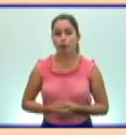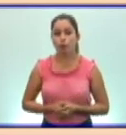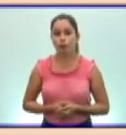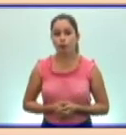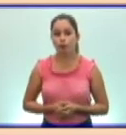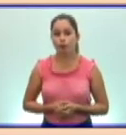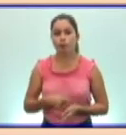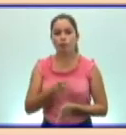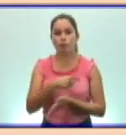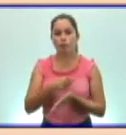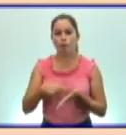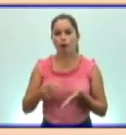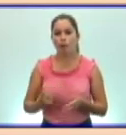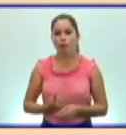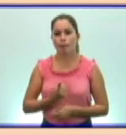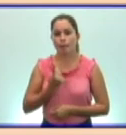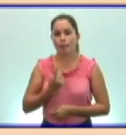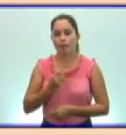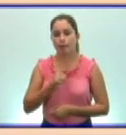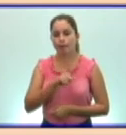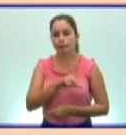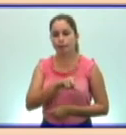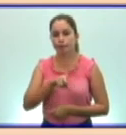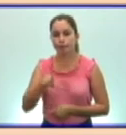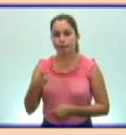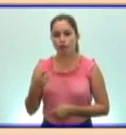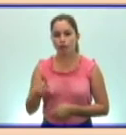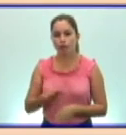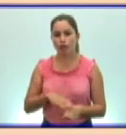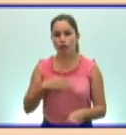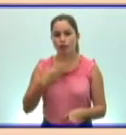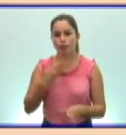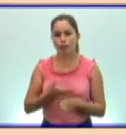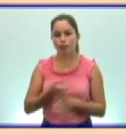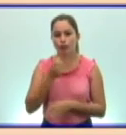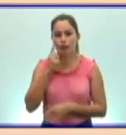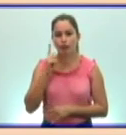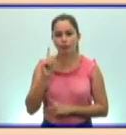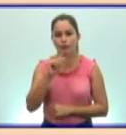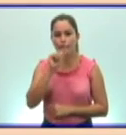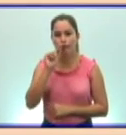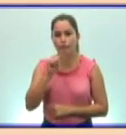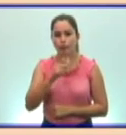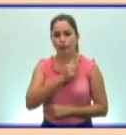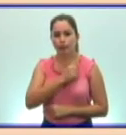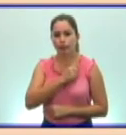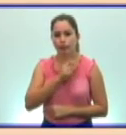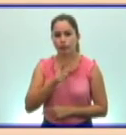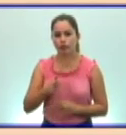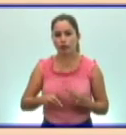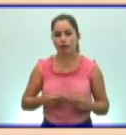vamos a copiar primero el enunciado y después les voy a ofrecer la pregunta que queremos.